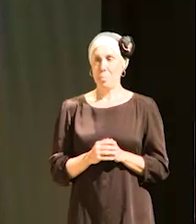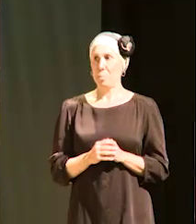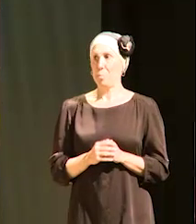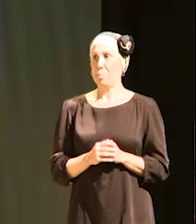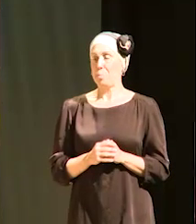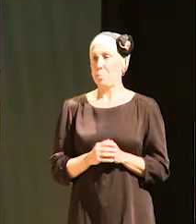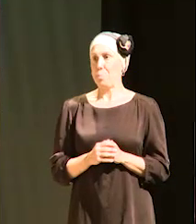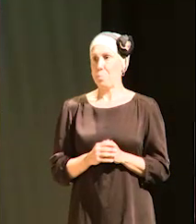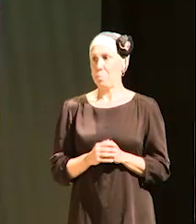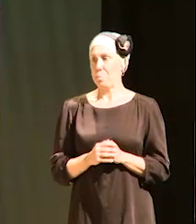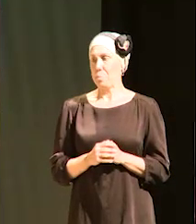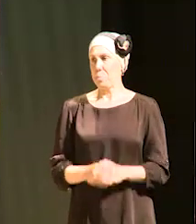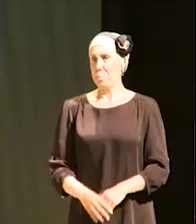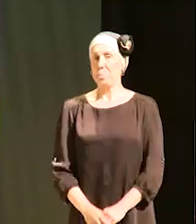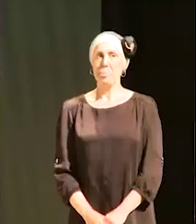conseguimos